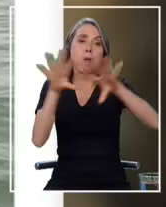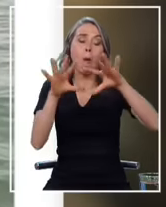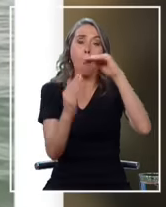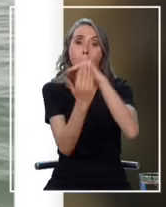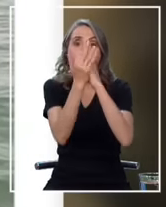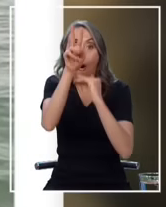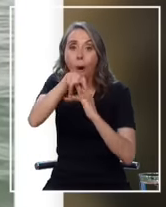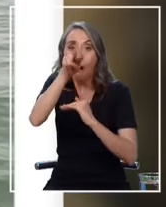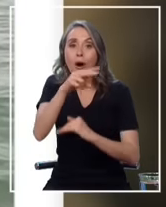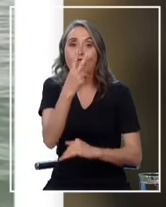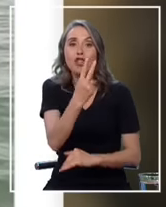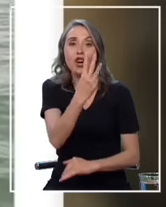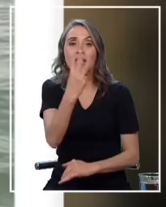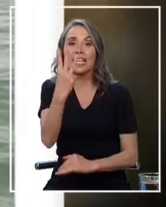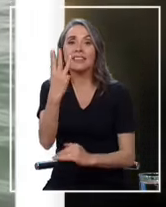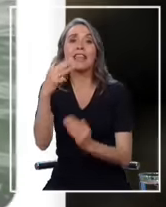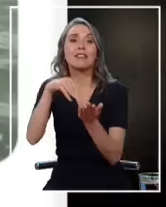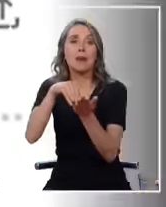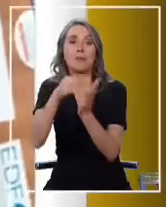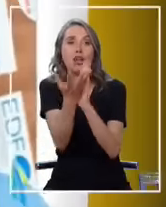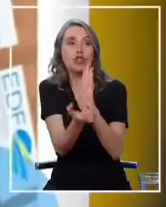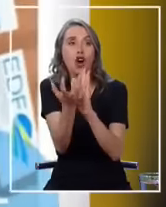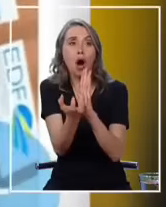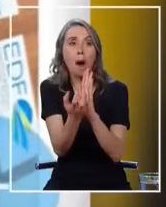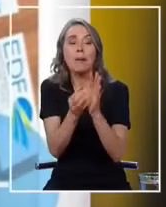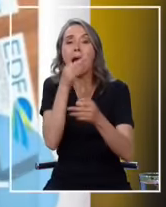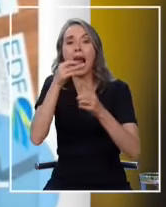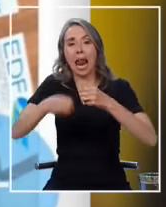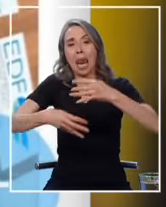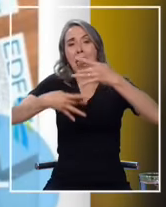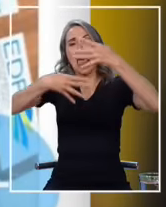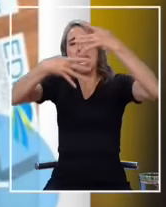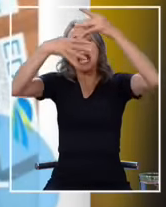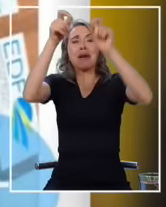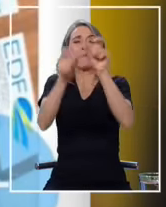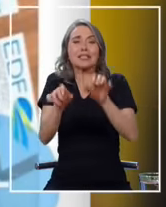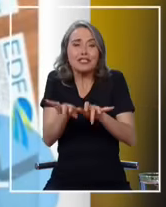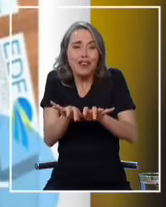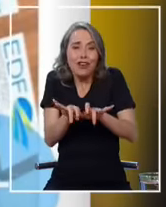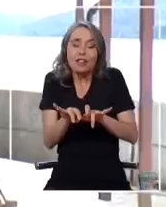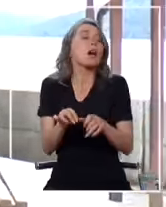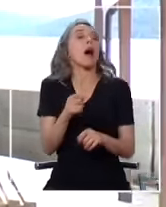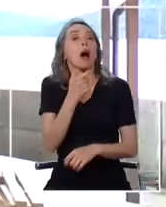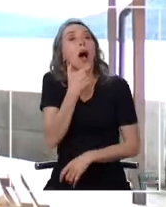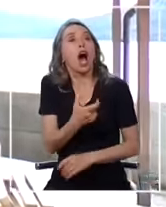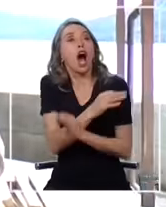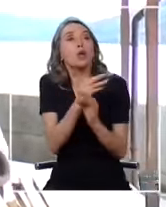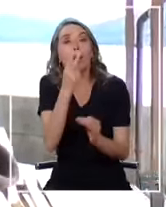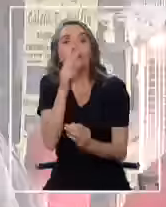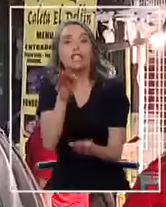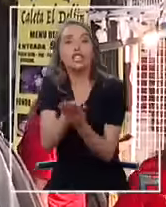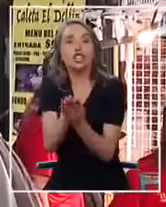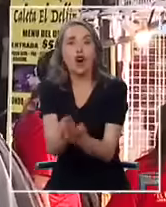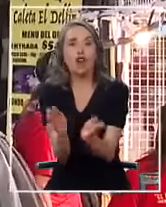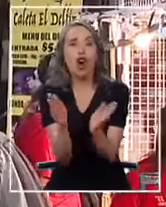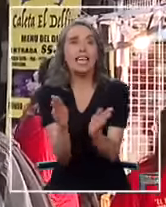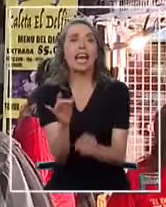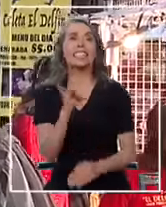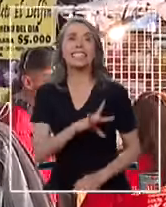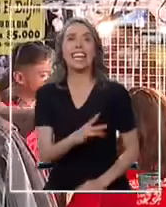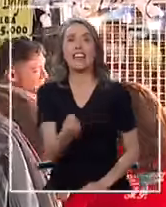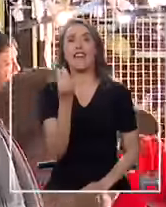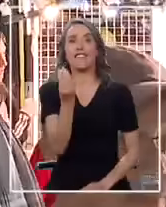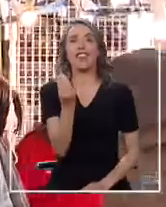de 233 mil reproducciones y diversos comentarios entre la gente. Lo que me sorprendió, pues si nunca he visto un choro tan grande. Si es chileno es